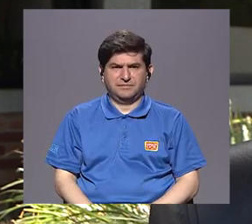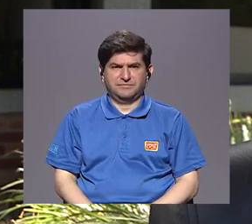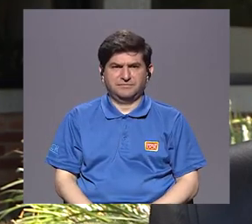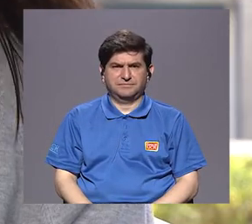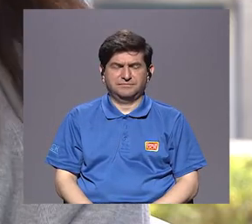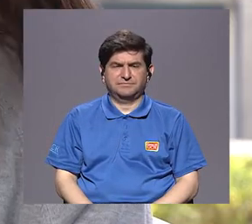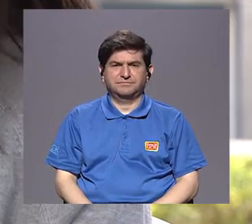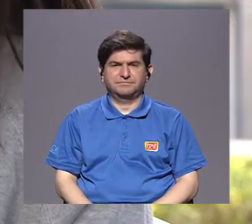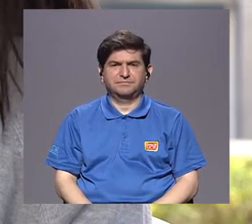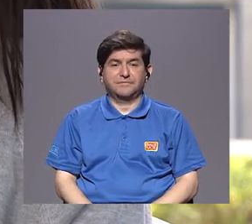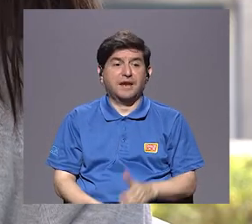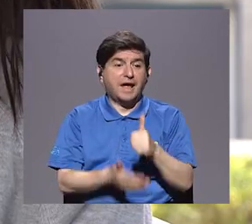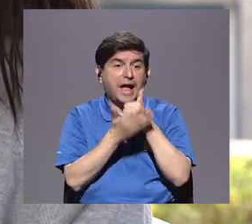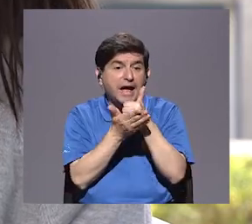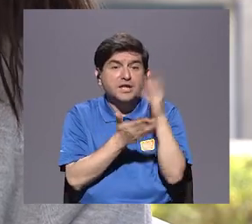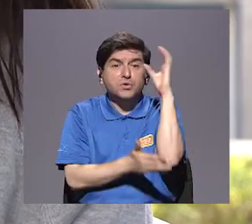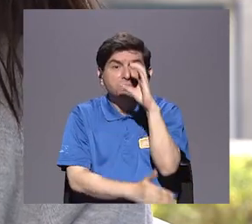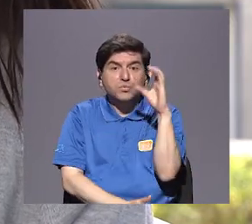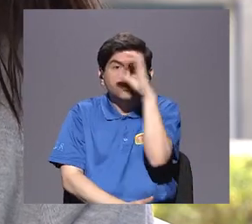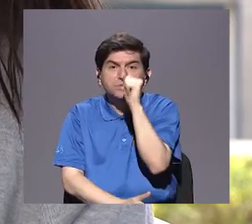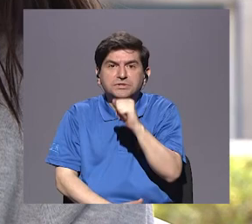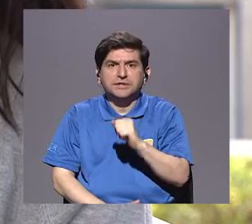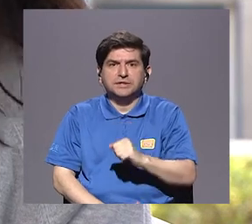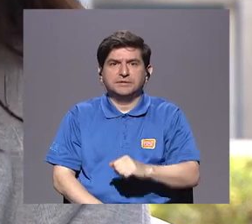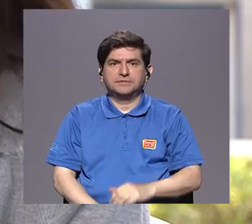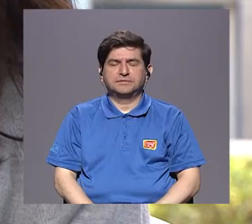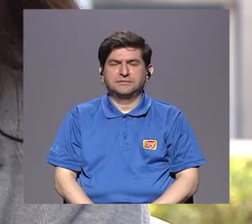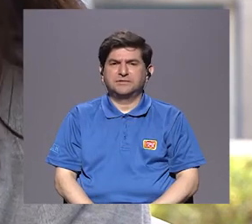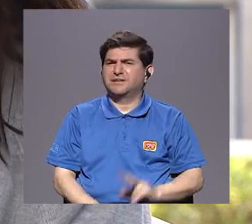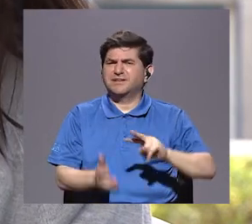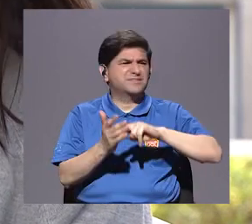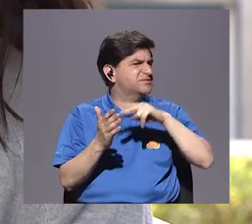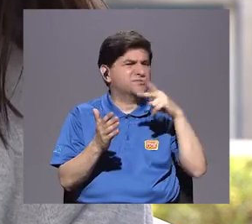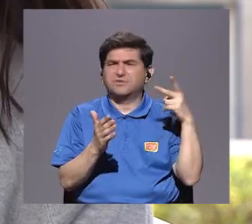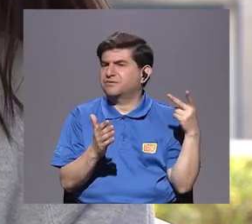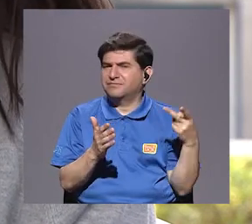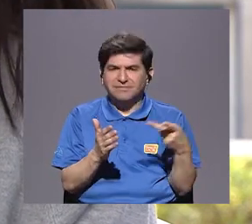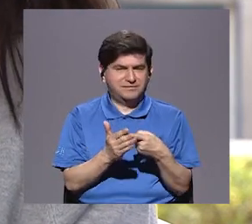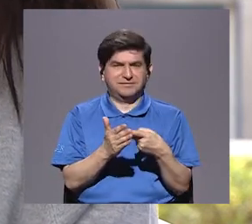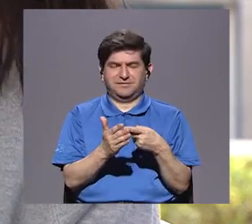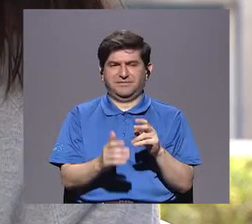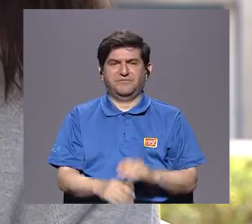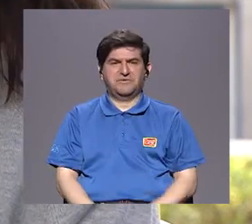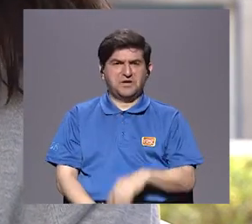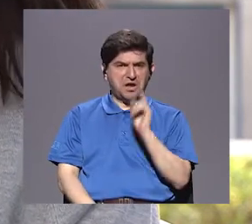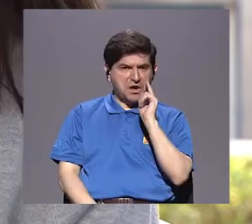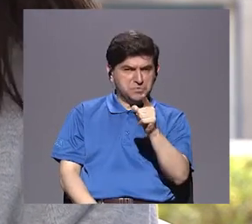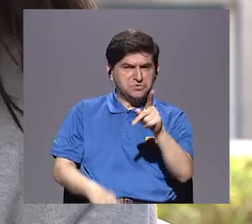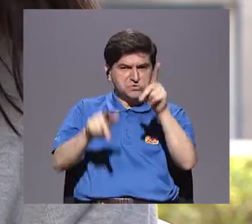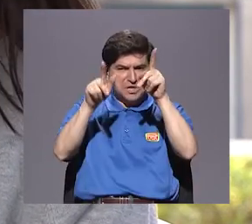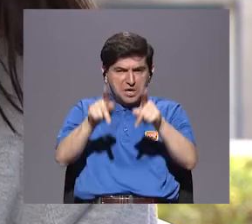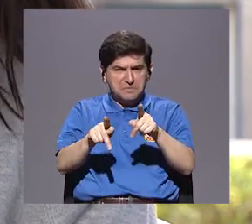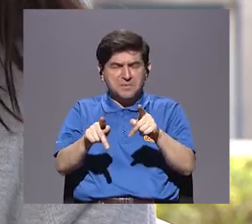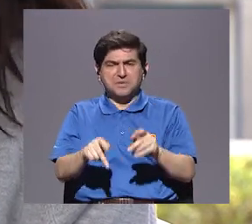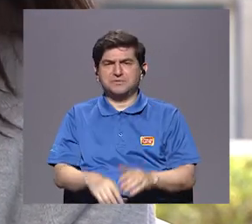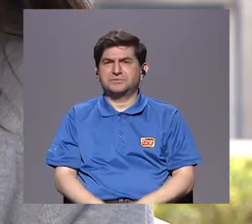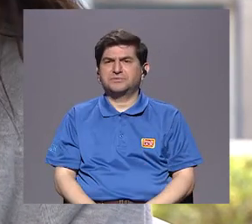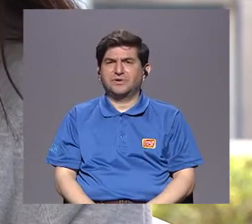dar a ellos? Busca ayuda. No significa que usted es una